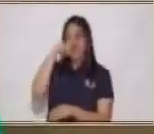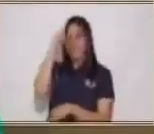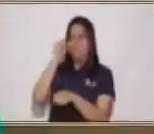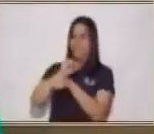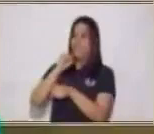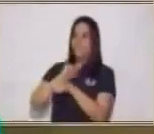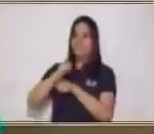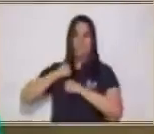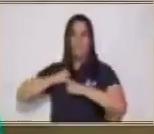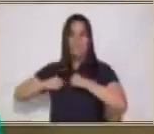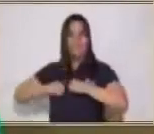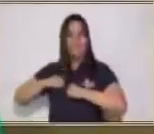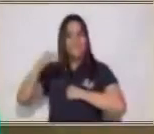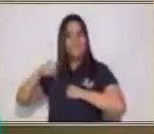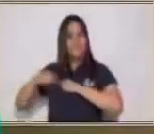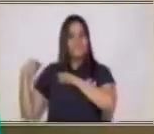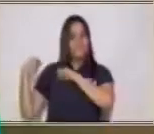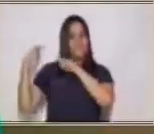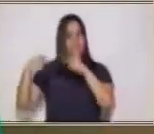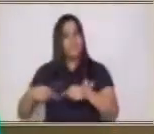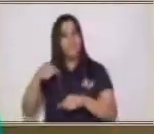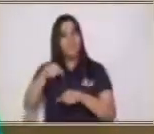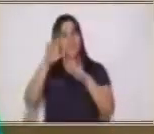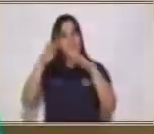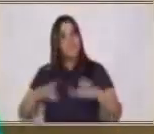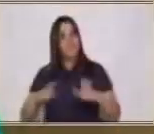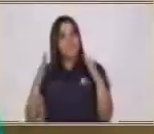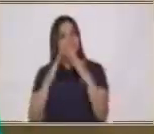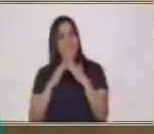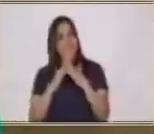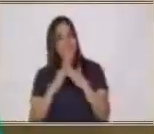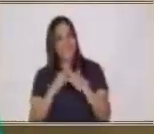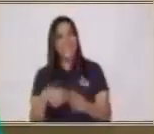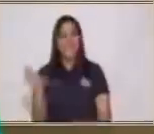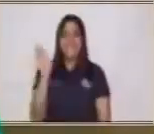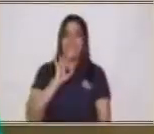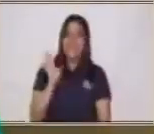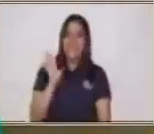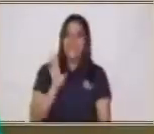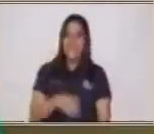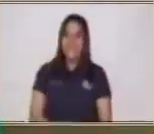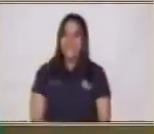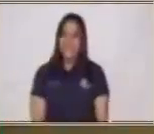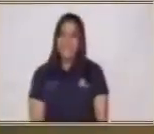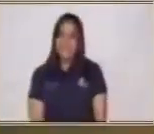trabajando desde aquí para que tú te quedes en casa. Nos vemos, cuídate mucho.